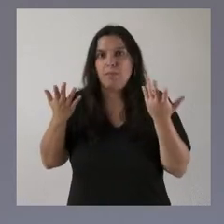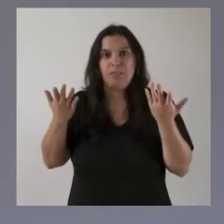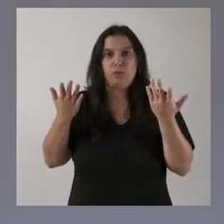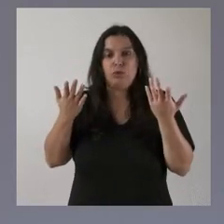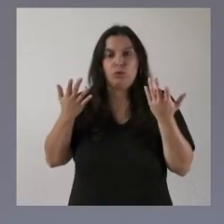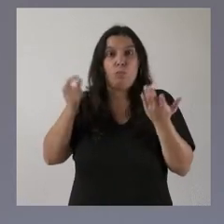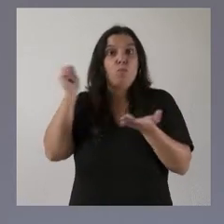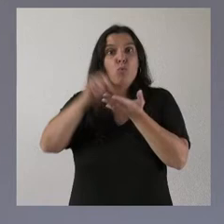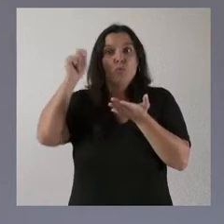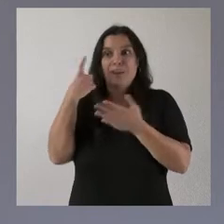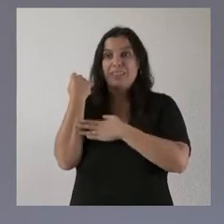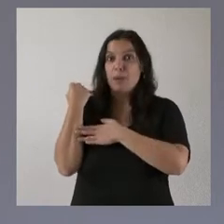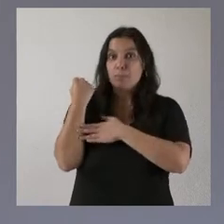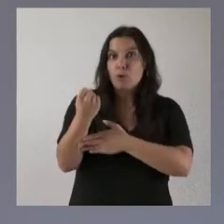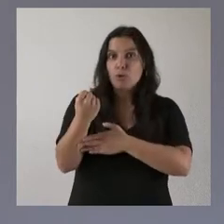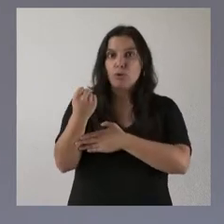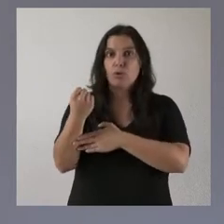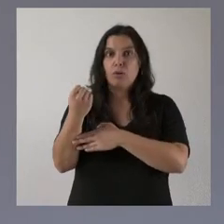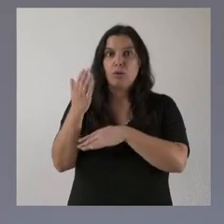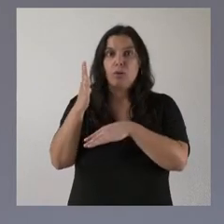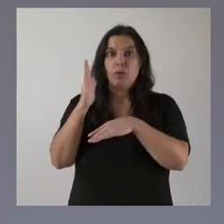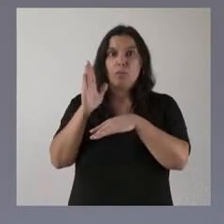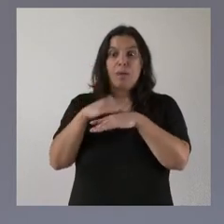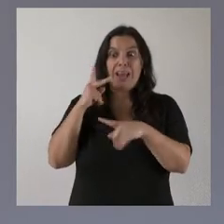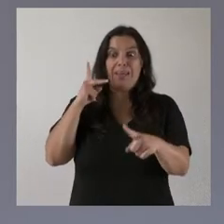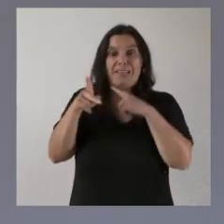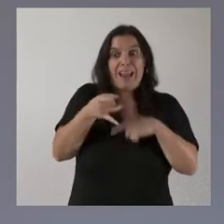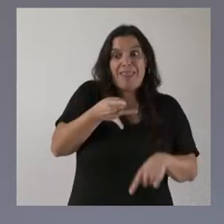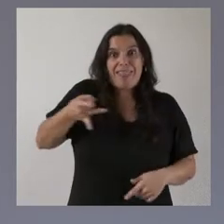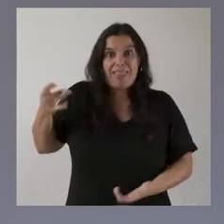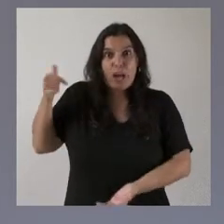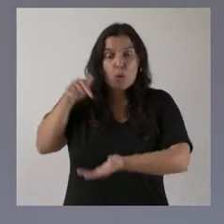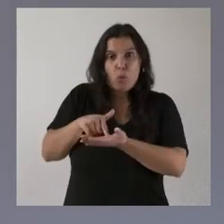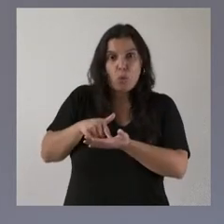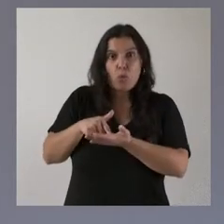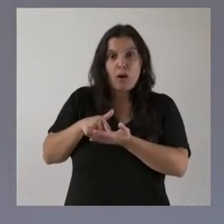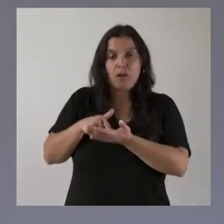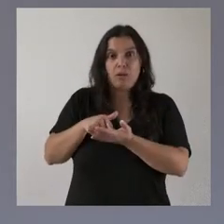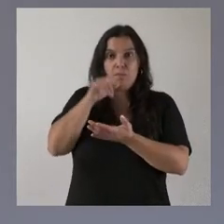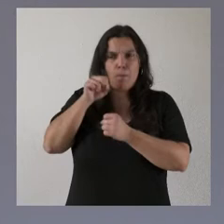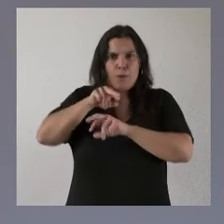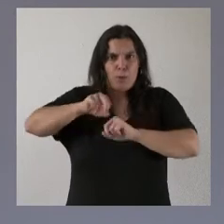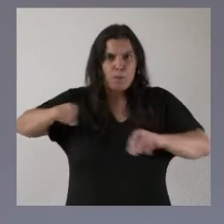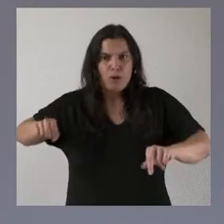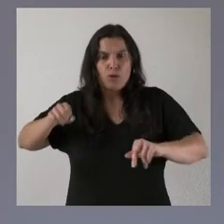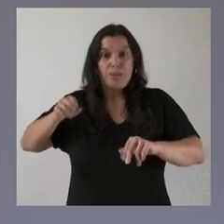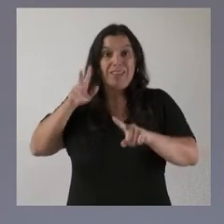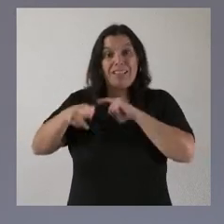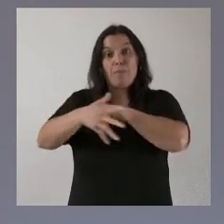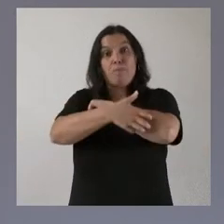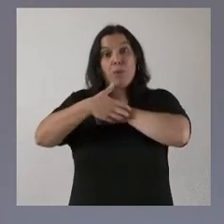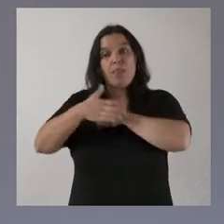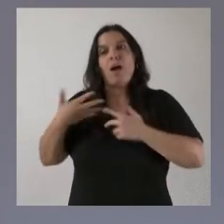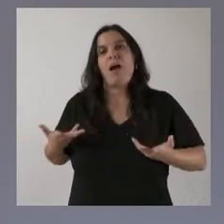necesitan este apoyo para no pasar al siguiente escalón Para no caer en esas situaciones de pobreza el poder